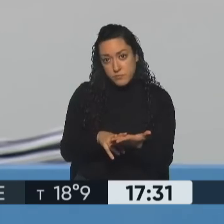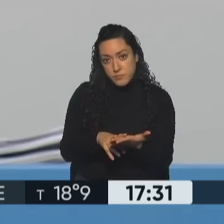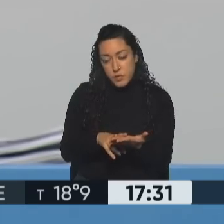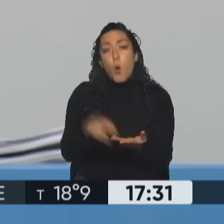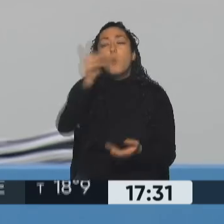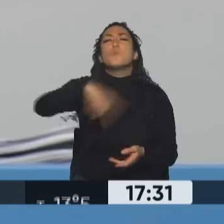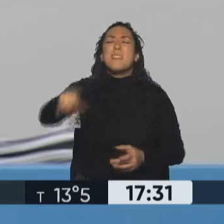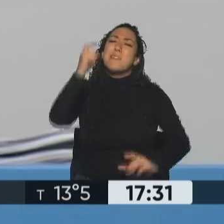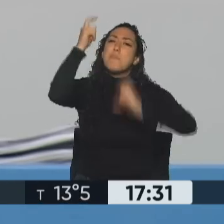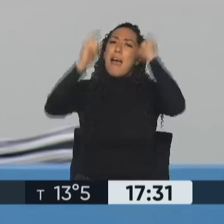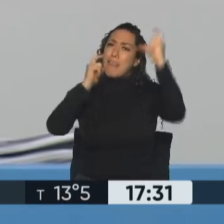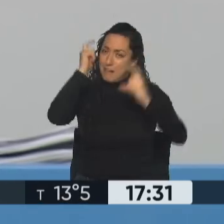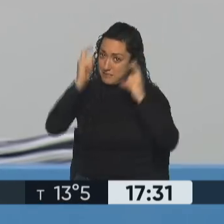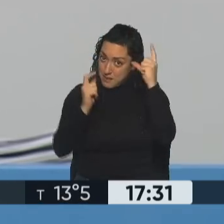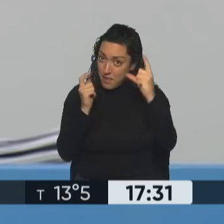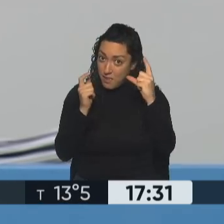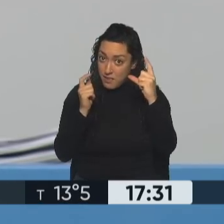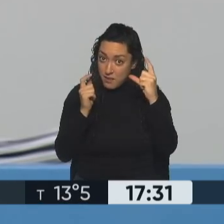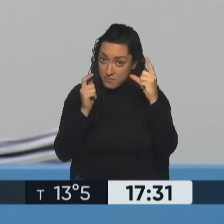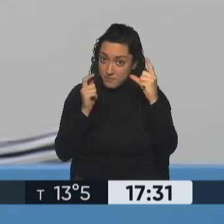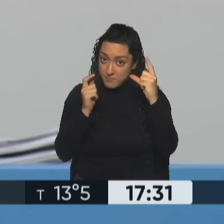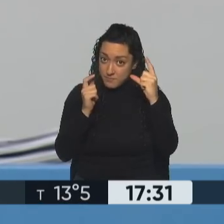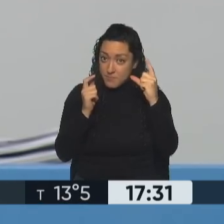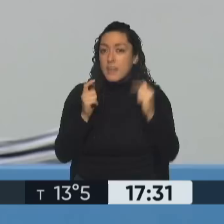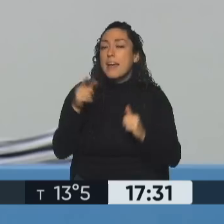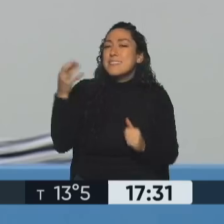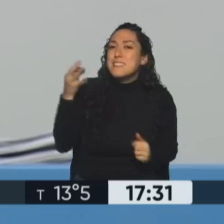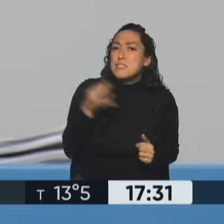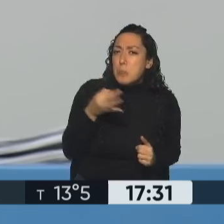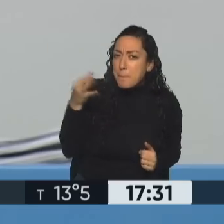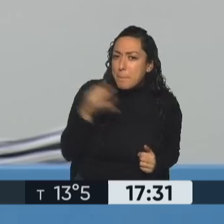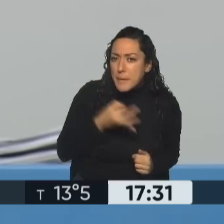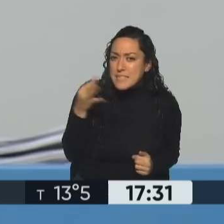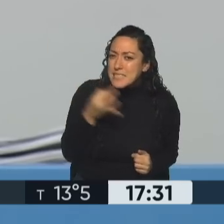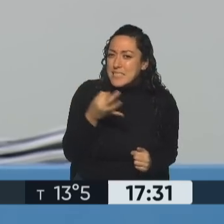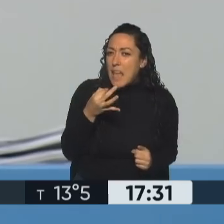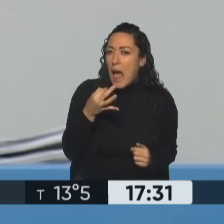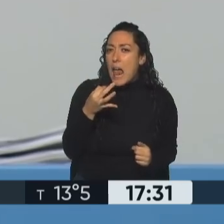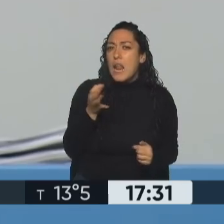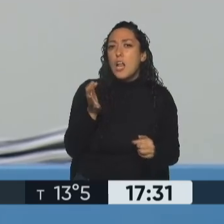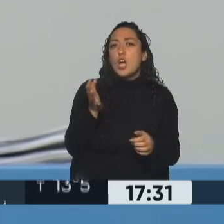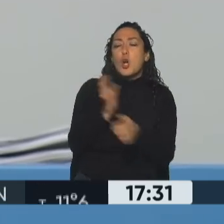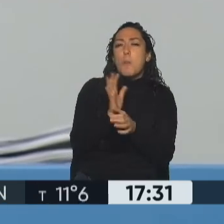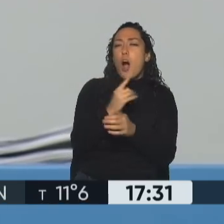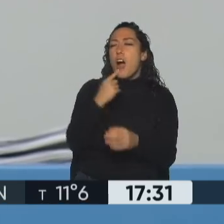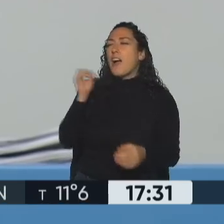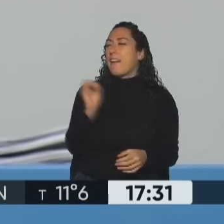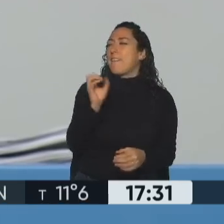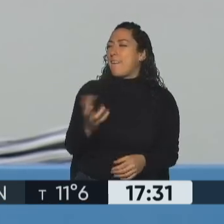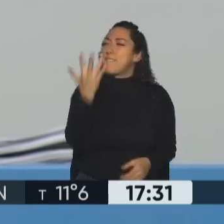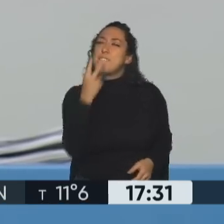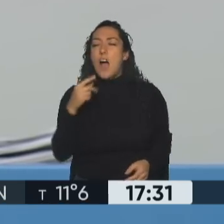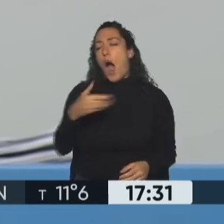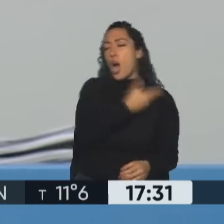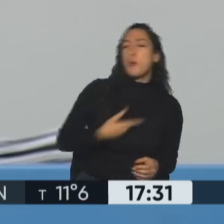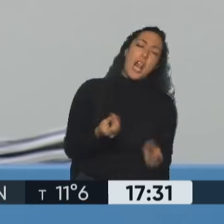imaginemos estos que tienen esa especial atracción para criticar y decir que el Estado no sirve